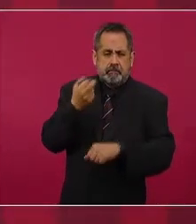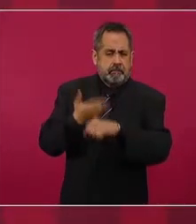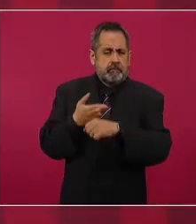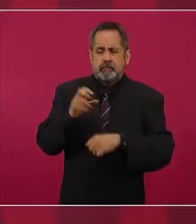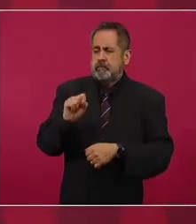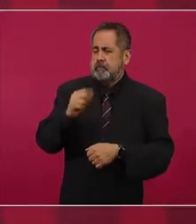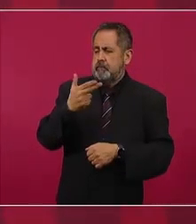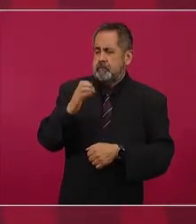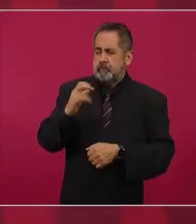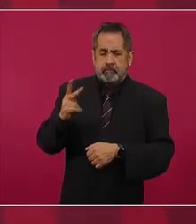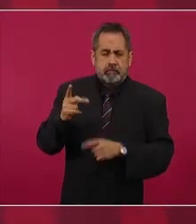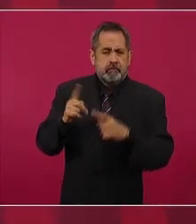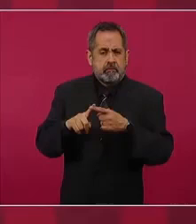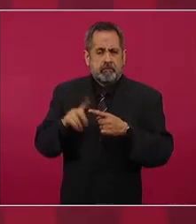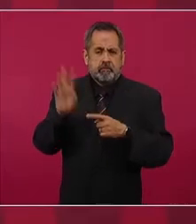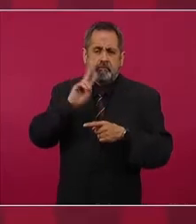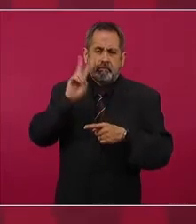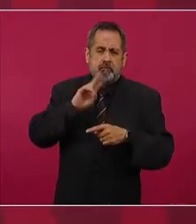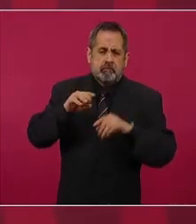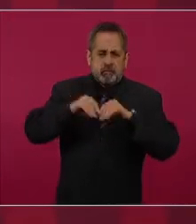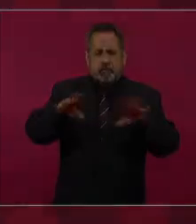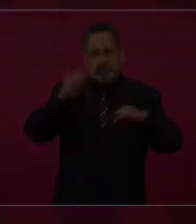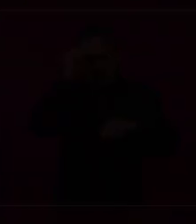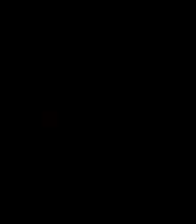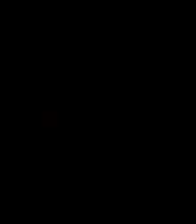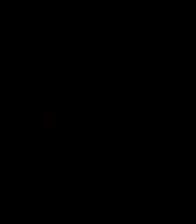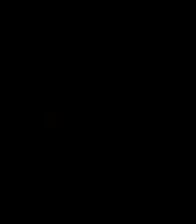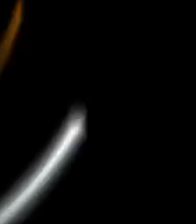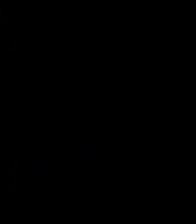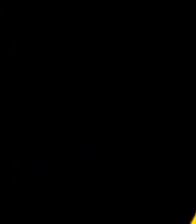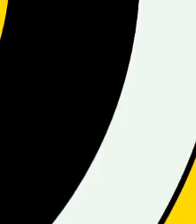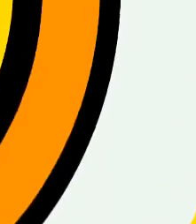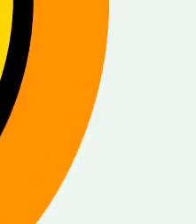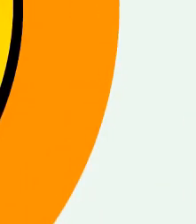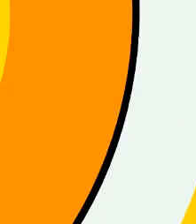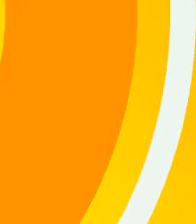o emitir alguna opinión al respecto